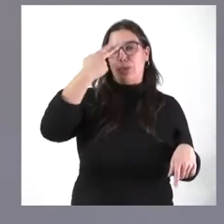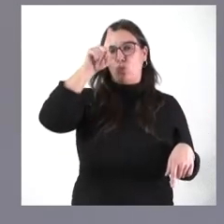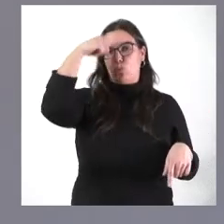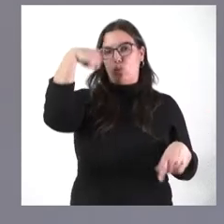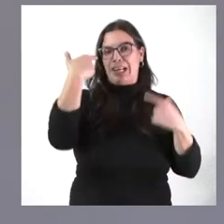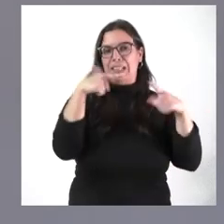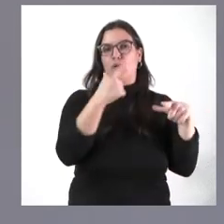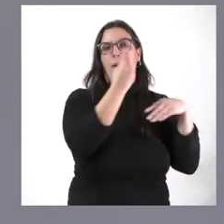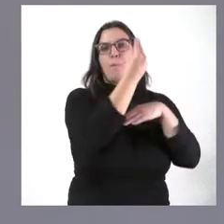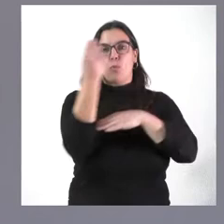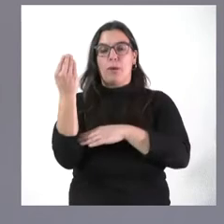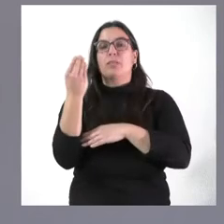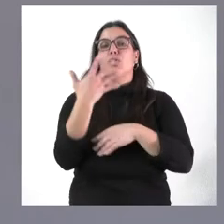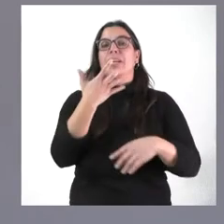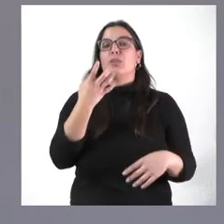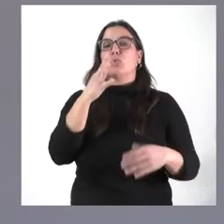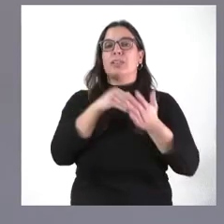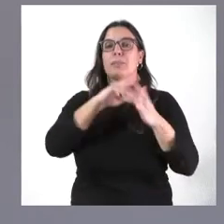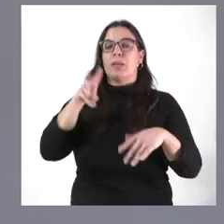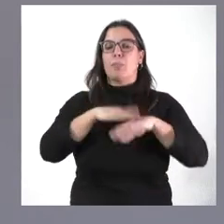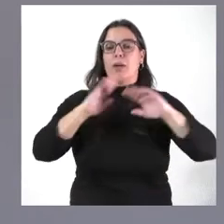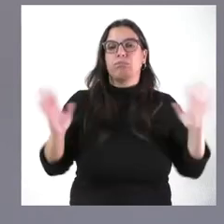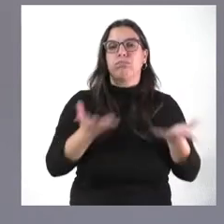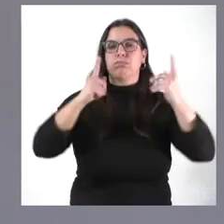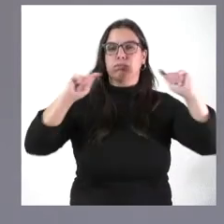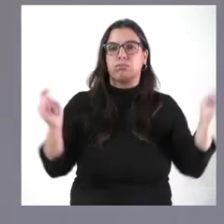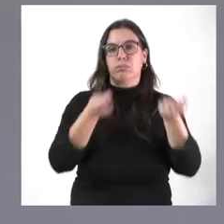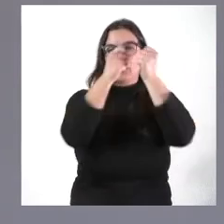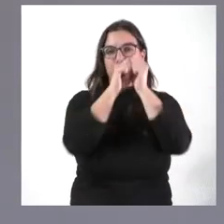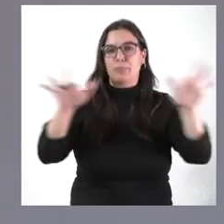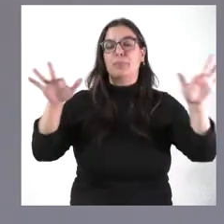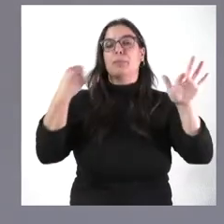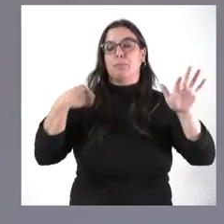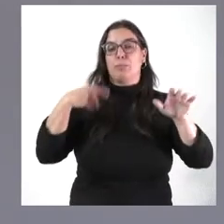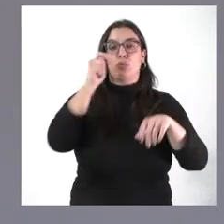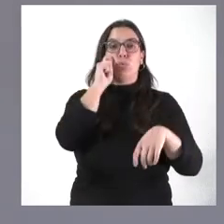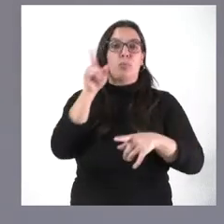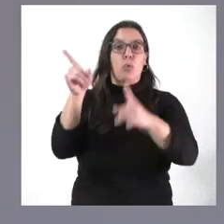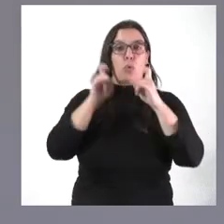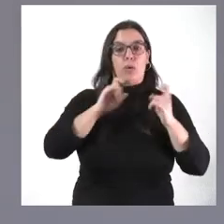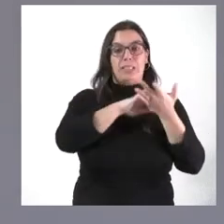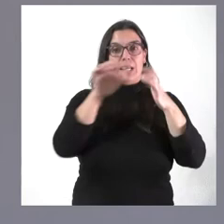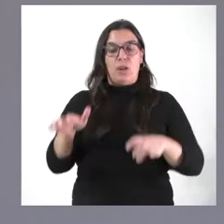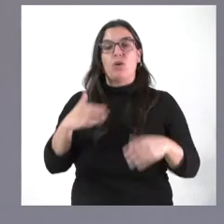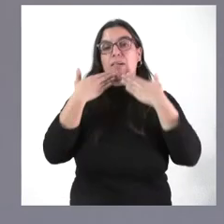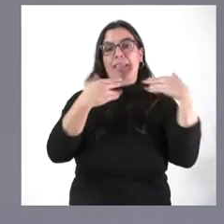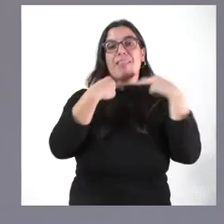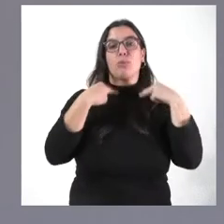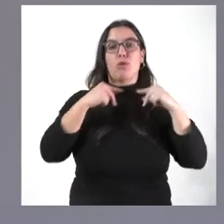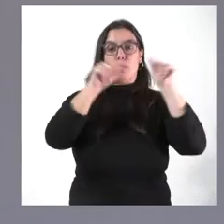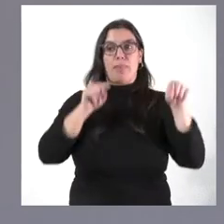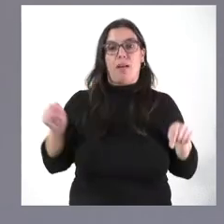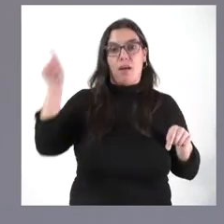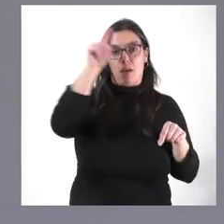550.000 euros para las actuaciones de promoción comercialización internalización de la oferta turística de Castilla y León a través de las diputaciones provinciales